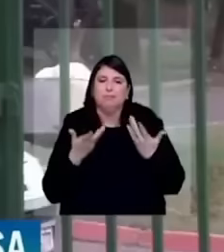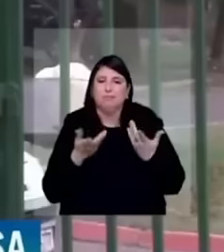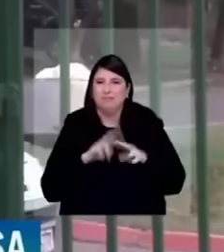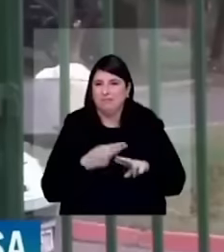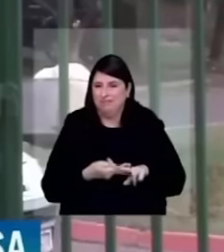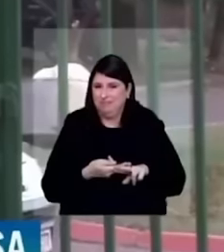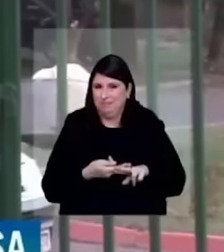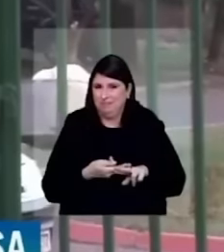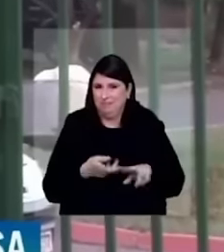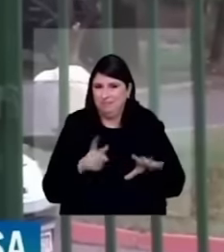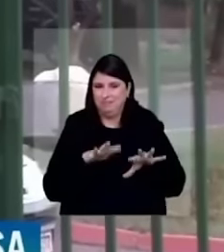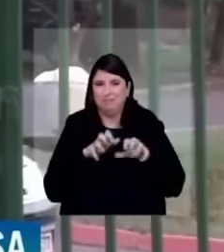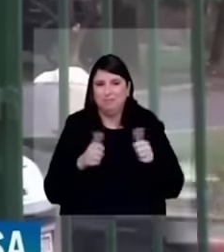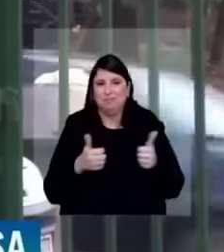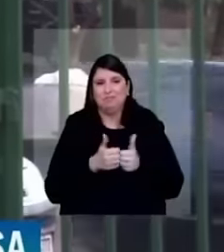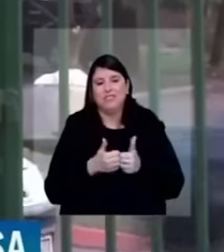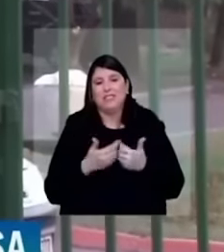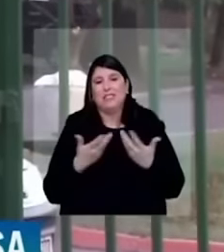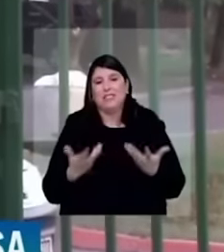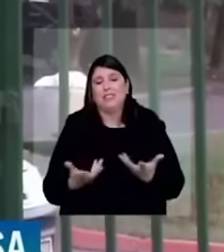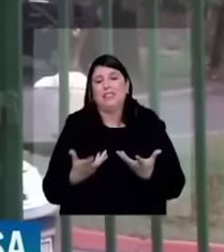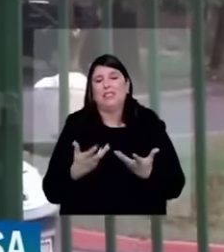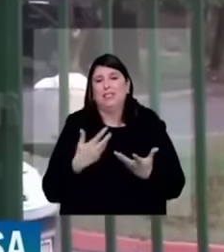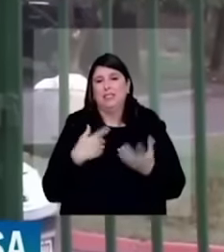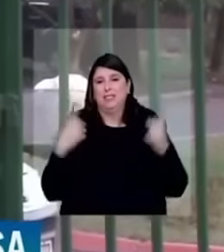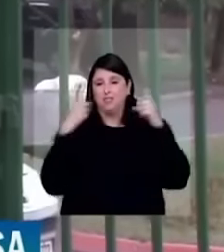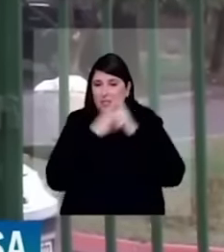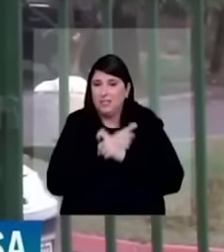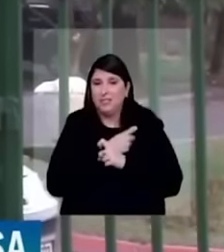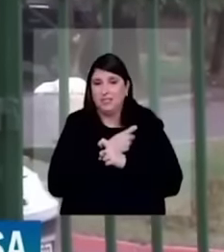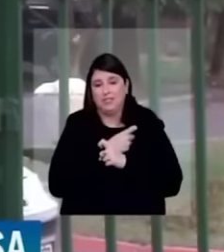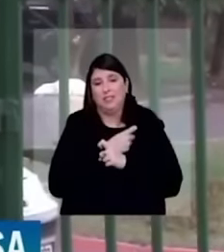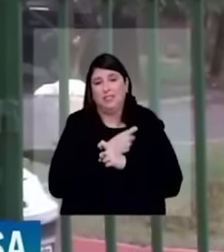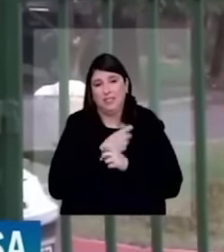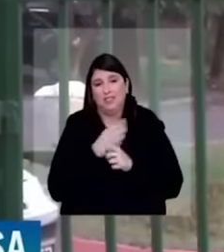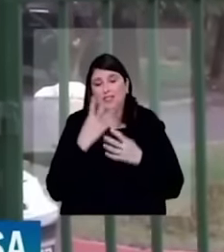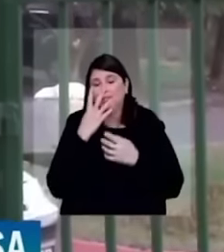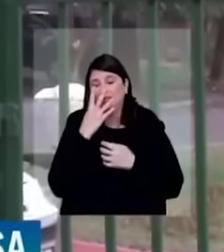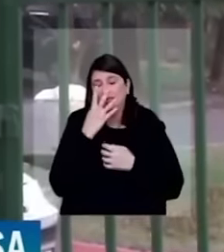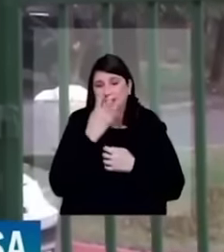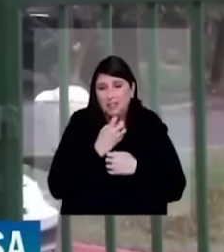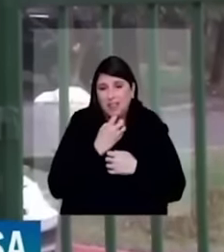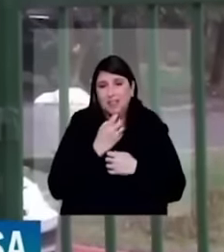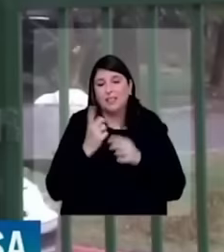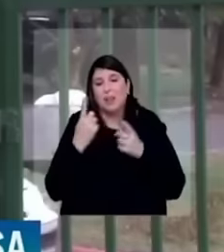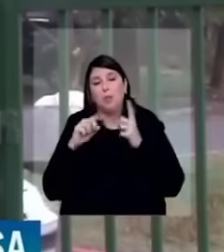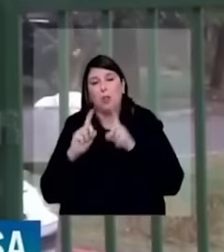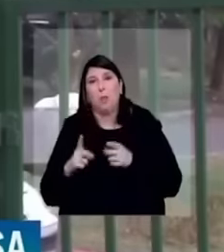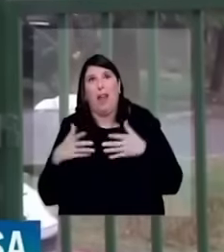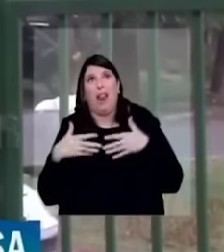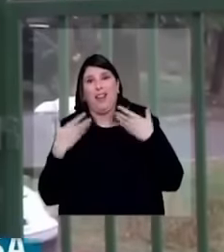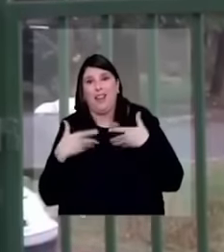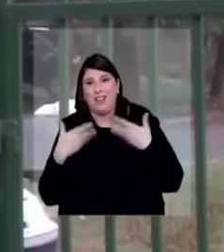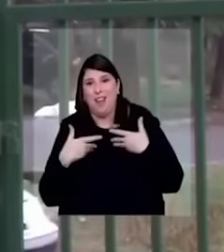Sensaciones encontradas, distintas, digo, y bueno, y dentro de la tristeza, alegría también, digo, porque pudimos traer a nuestro